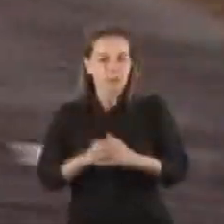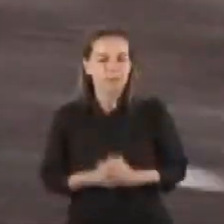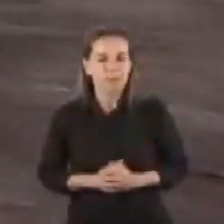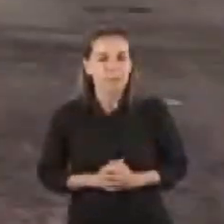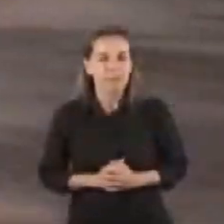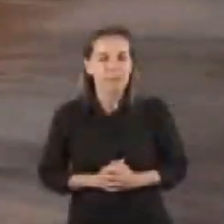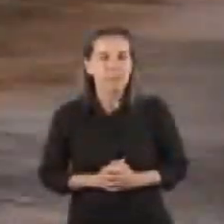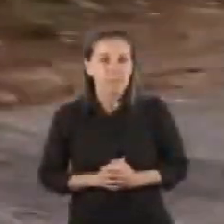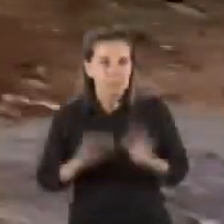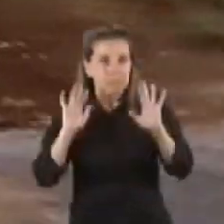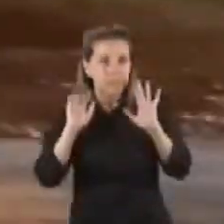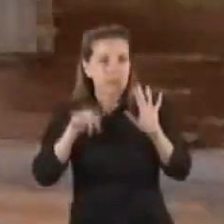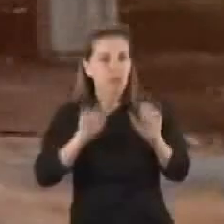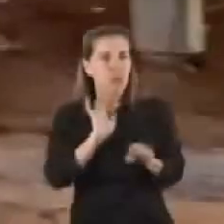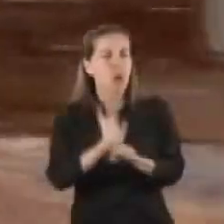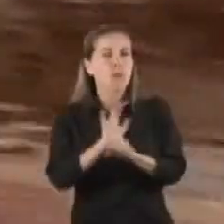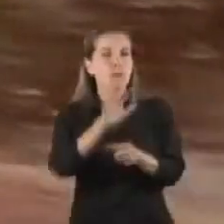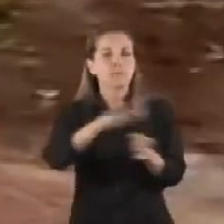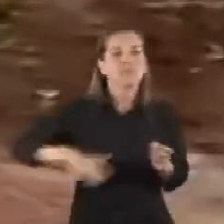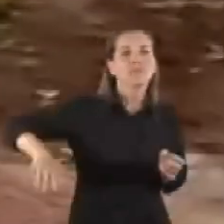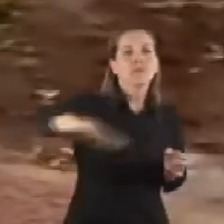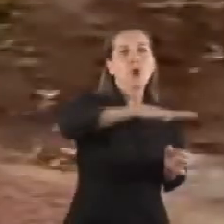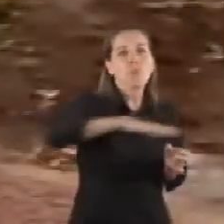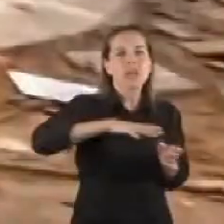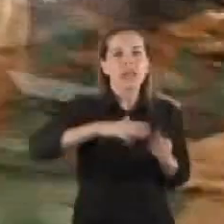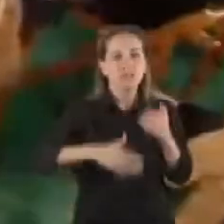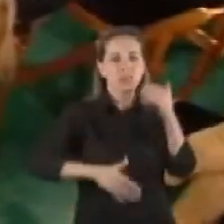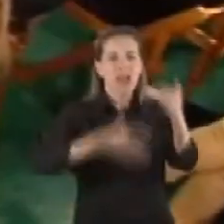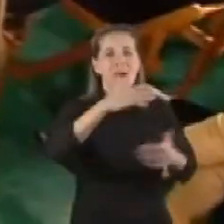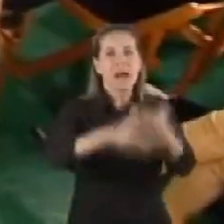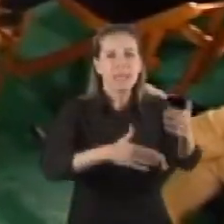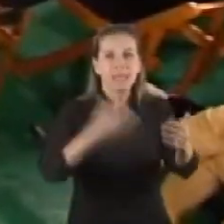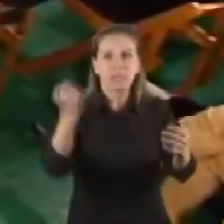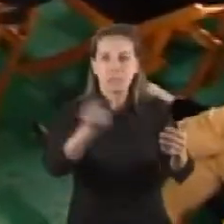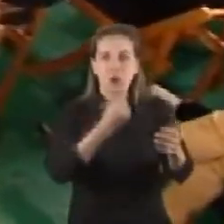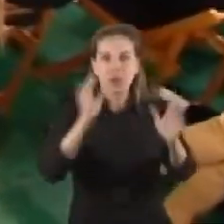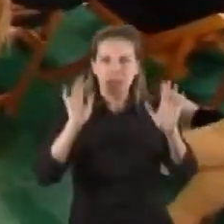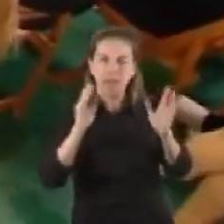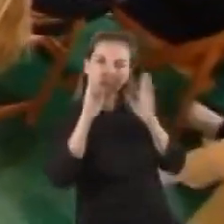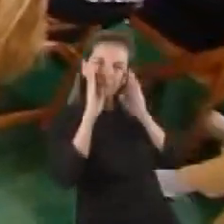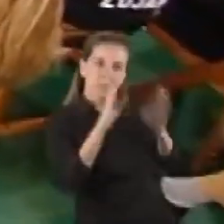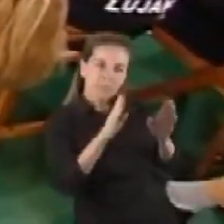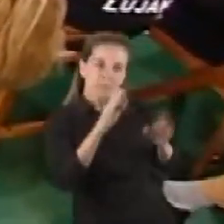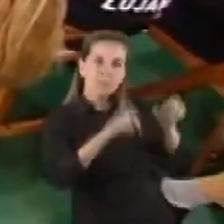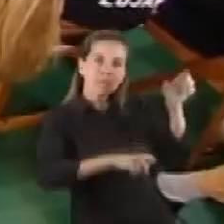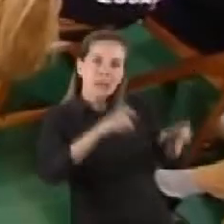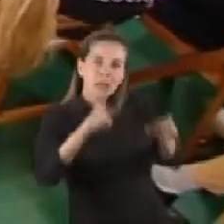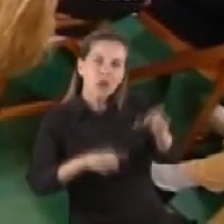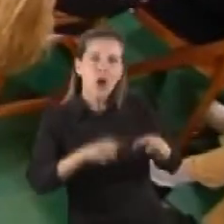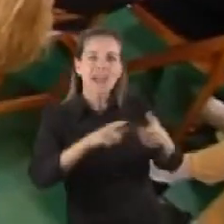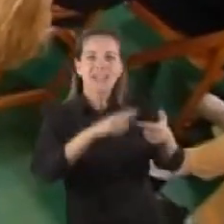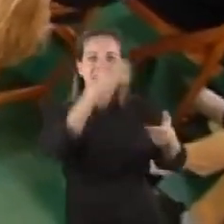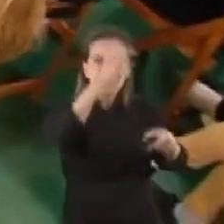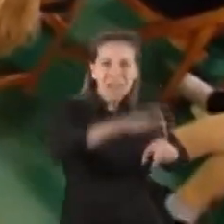Y es un gran paso que damos como comunidad, porque ocuparse de los más débiles también obliga